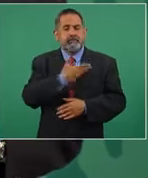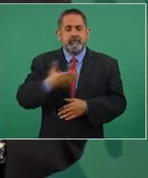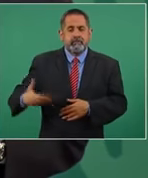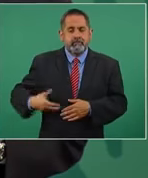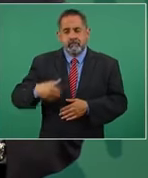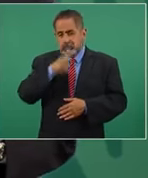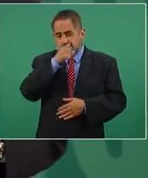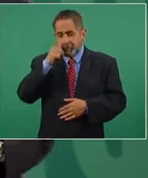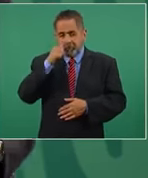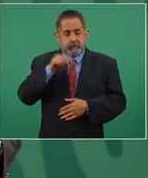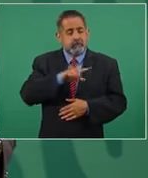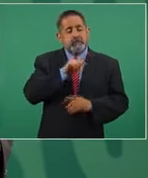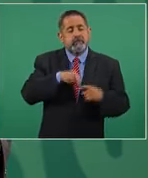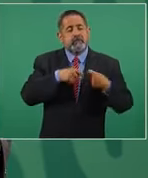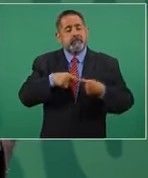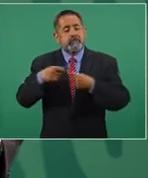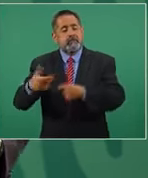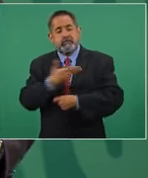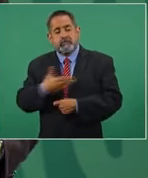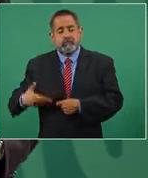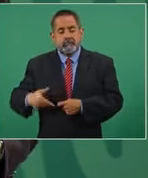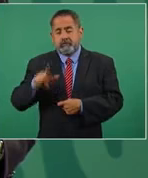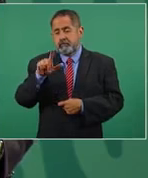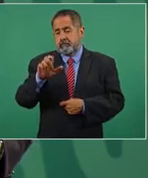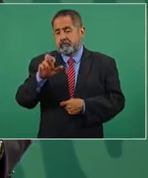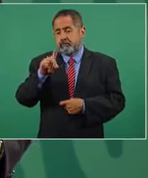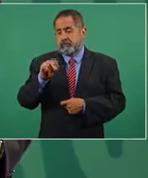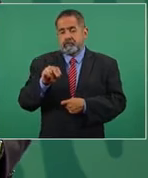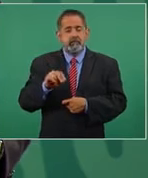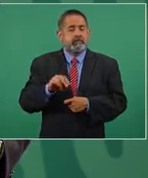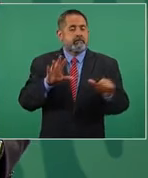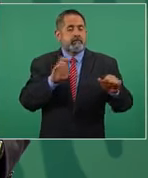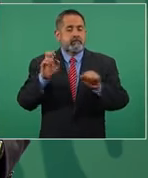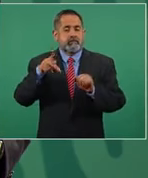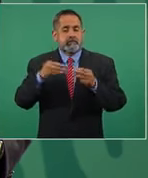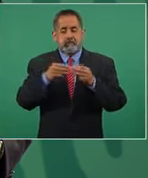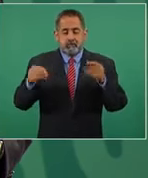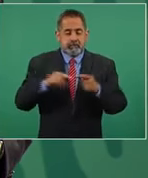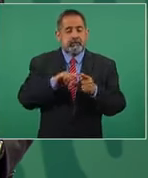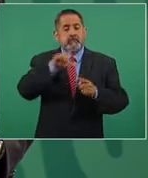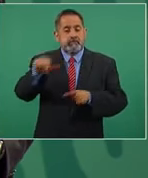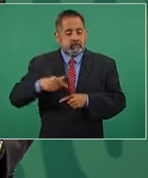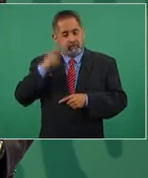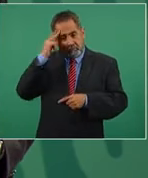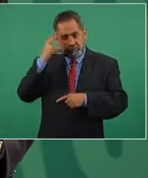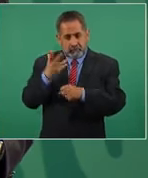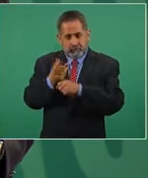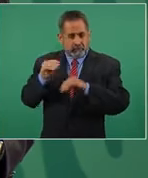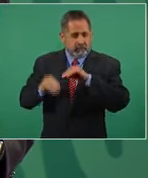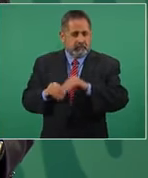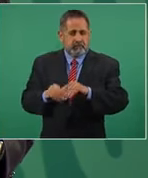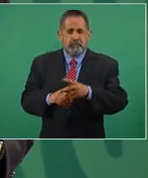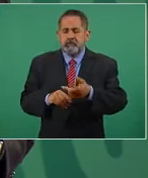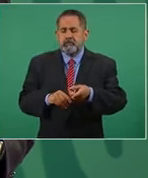el presidente Lerdo, 600 kilómetros. Luego Porfirio Díaz construyó,